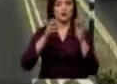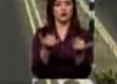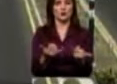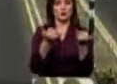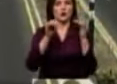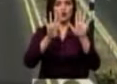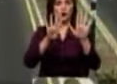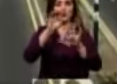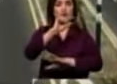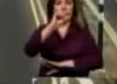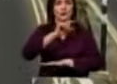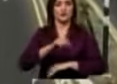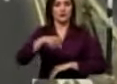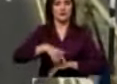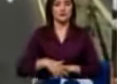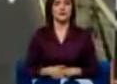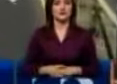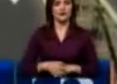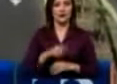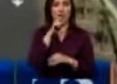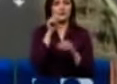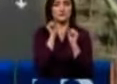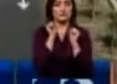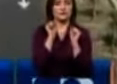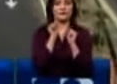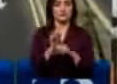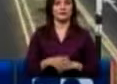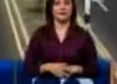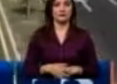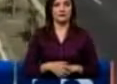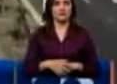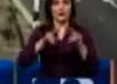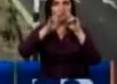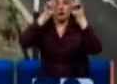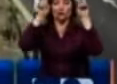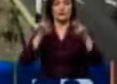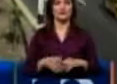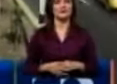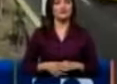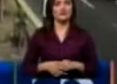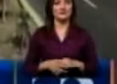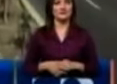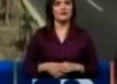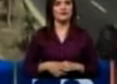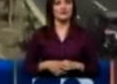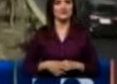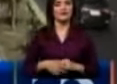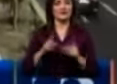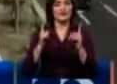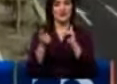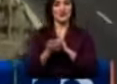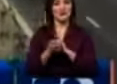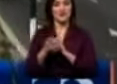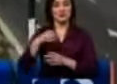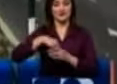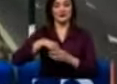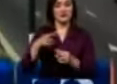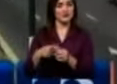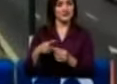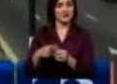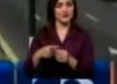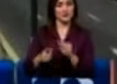momento tenemos 9 grados centígrados. Frío y nubosidad. ¿Cómo cambia ya un poco las características? Estamos dentro de Quito, pero